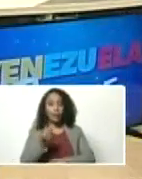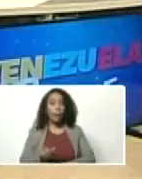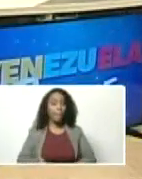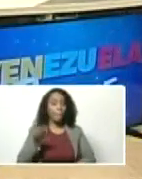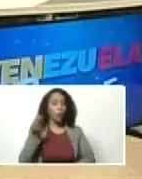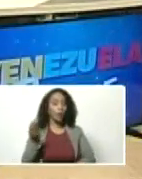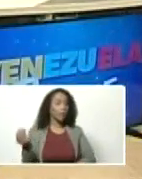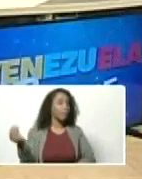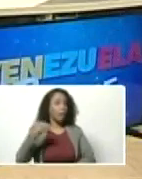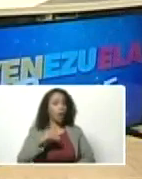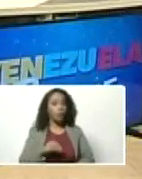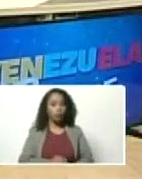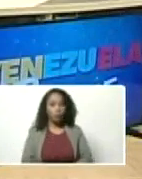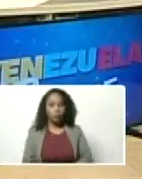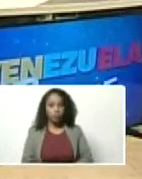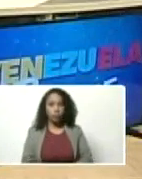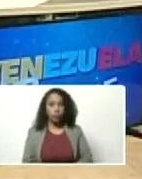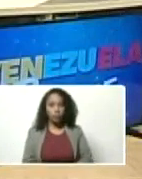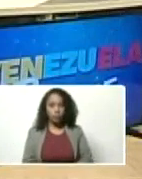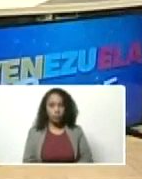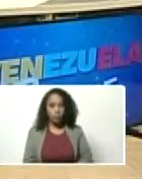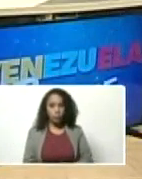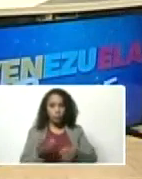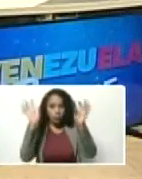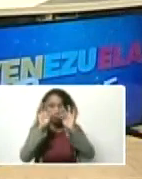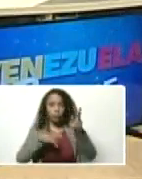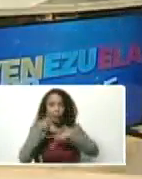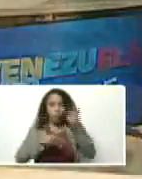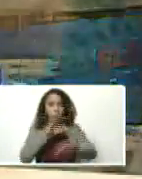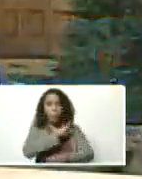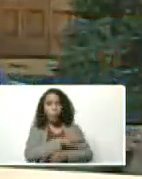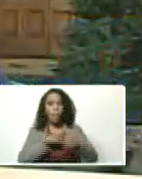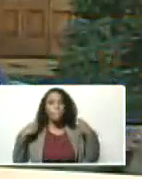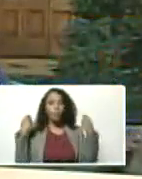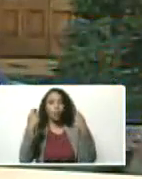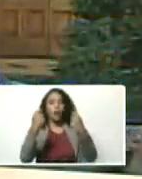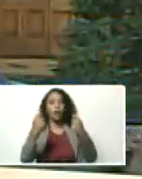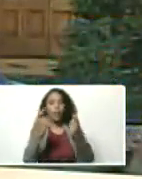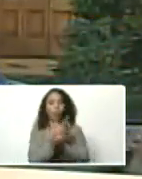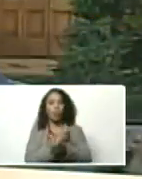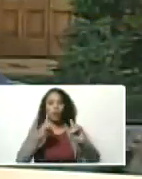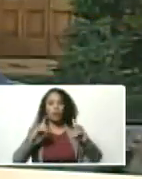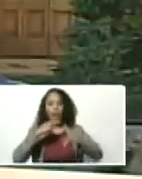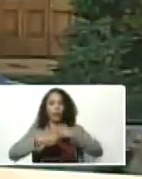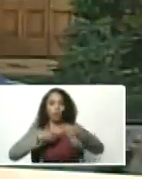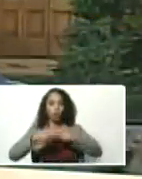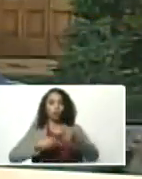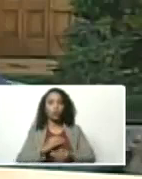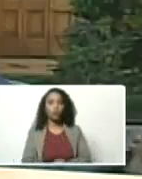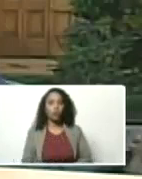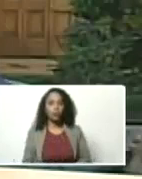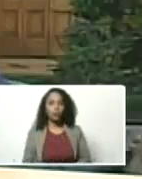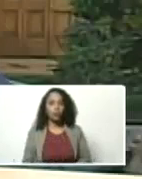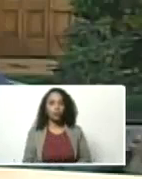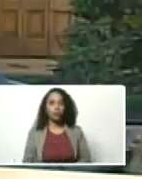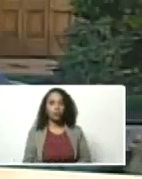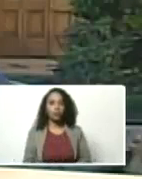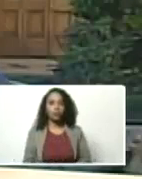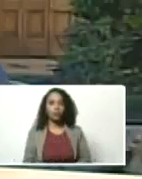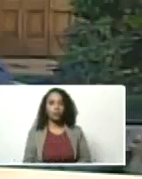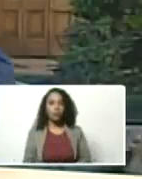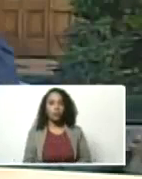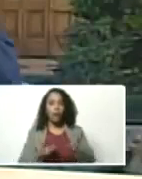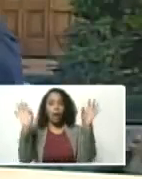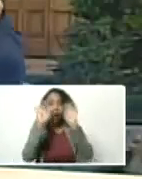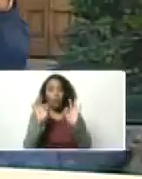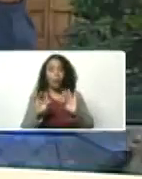importante. La dimensión política, el poder popular, la democracia revolucionaria. La